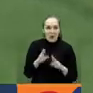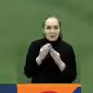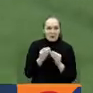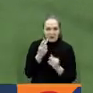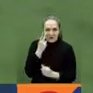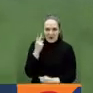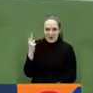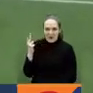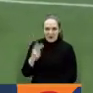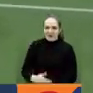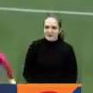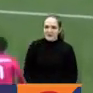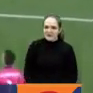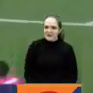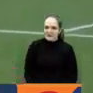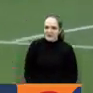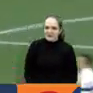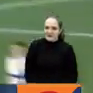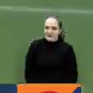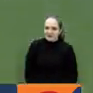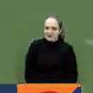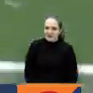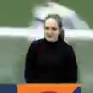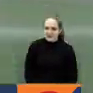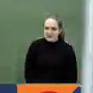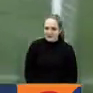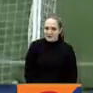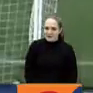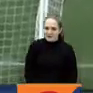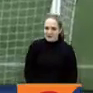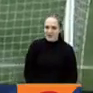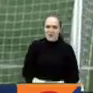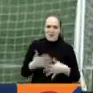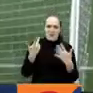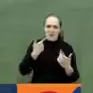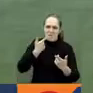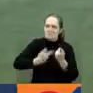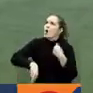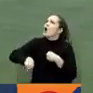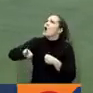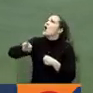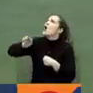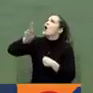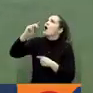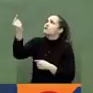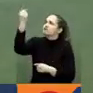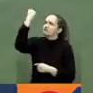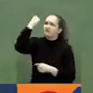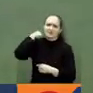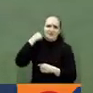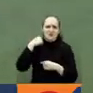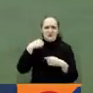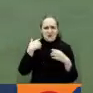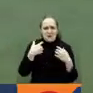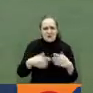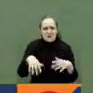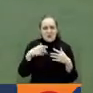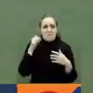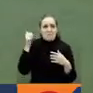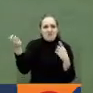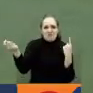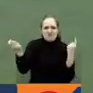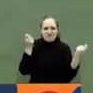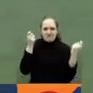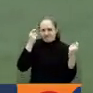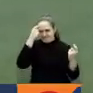puedan ver cómo se organiza y logra hacer este sensacional disparo que tiene sin lugar